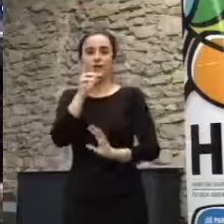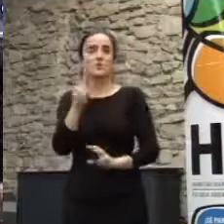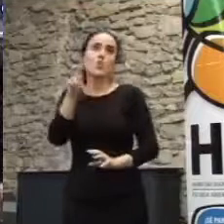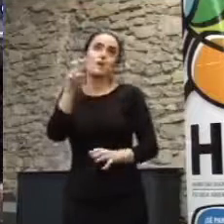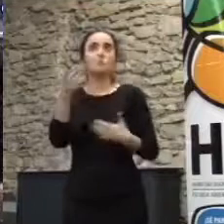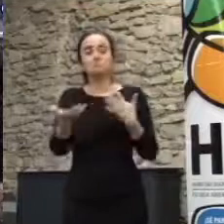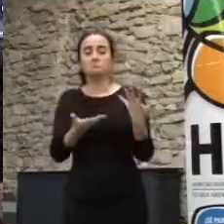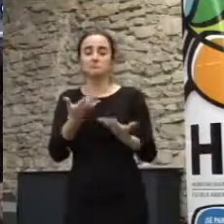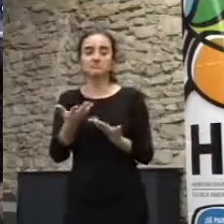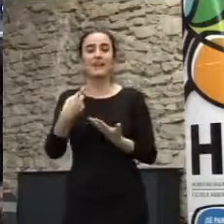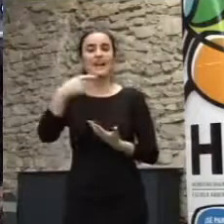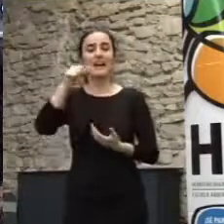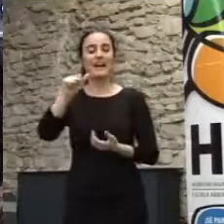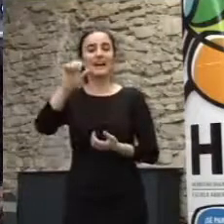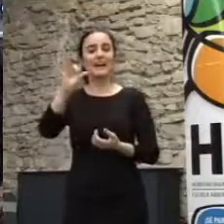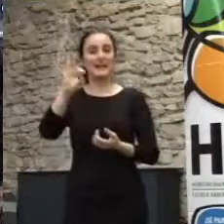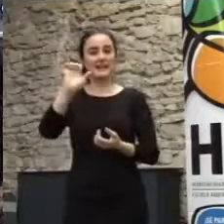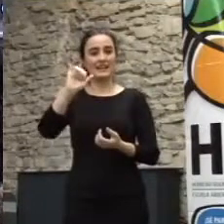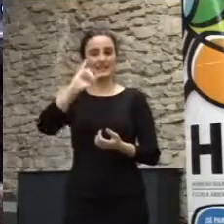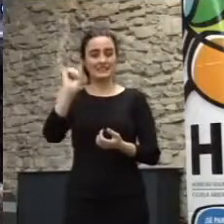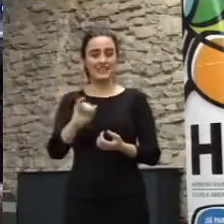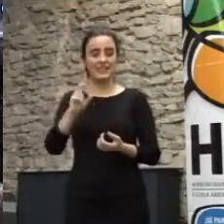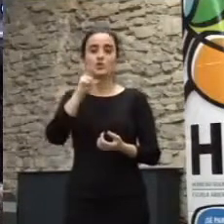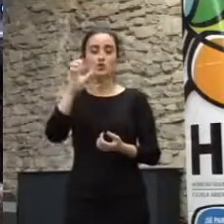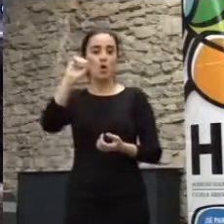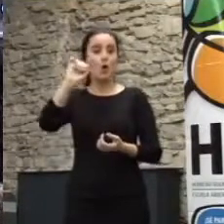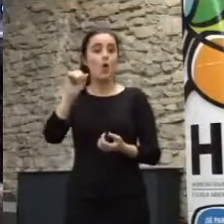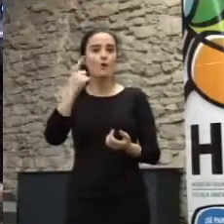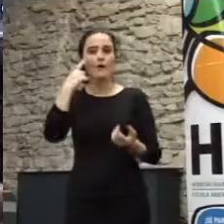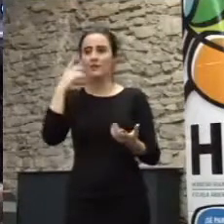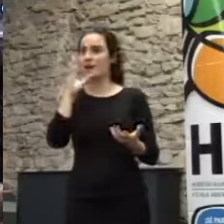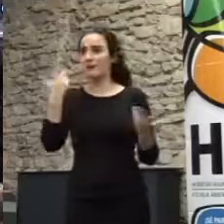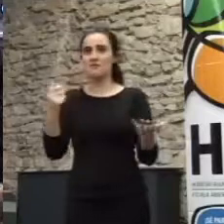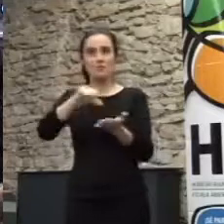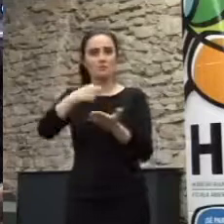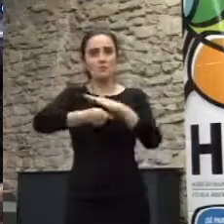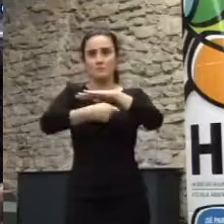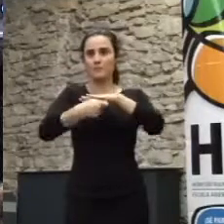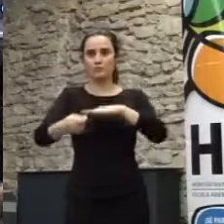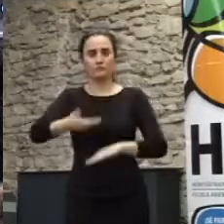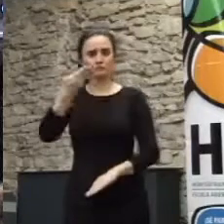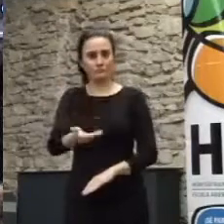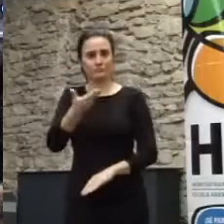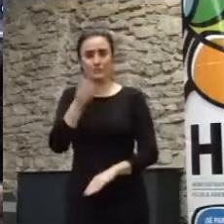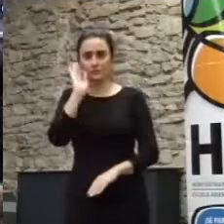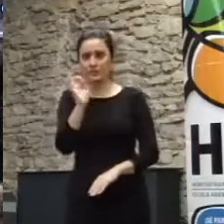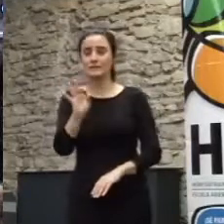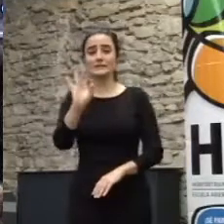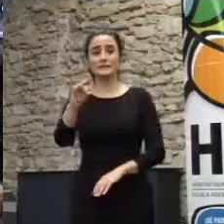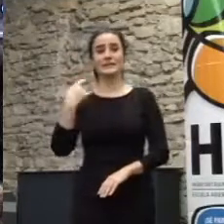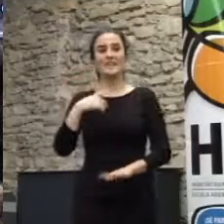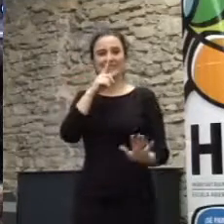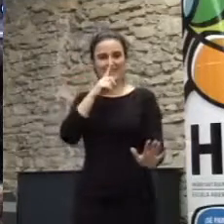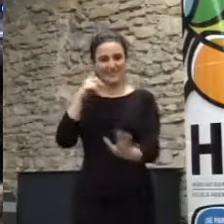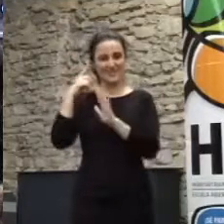de Gasteiz Hoy, por ejemplo, el cómo se ha ubicado y cómo se ha posicionado en la ciudad de Vitoria-Gasteiz, Nacho. Sí, llevamos ya 6 años con